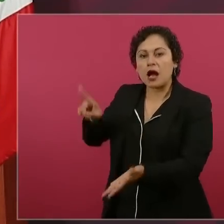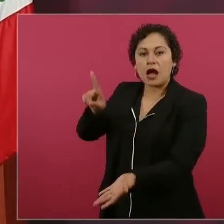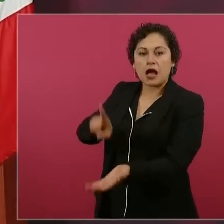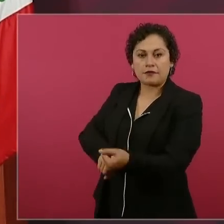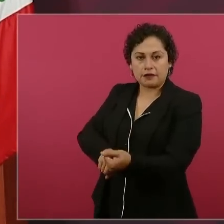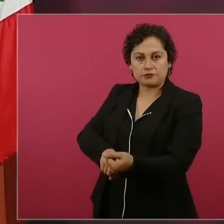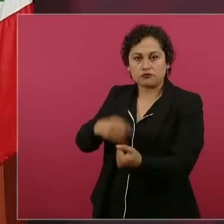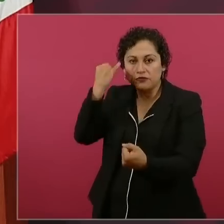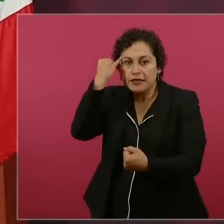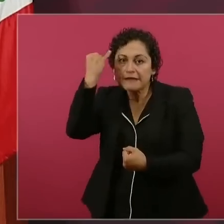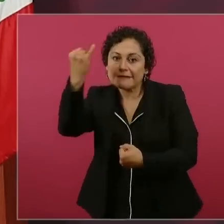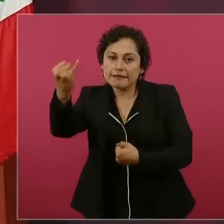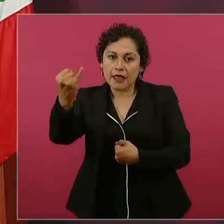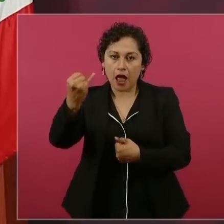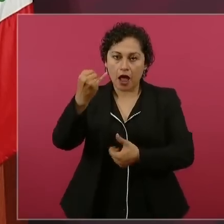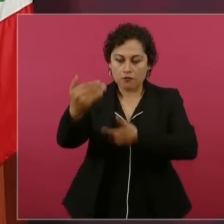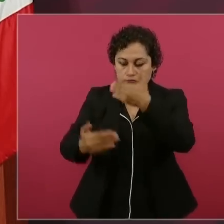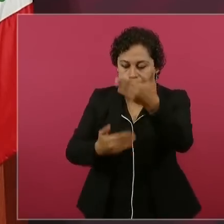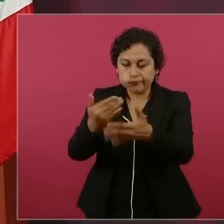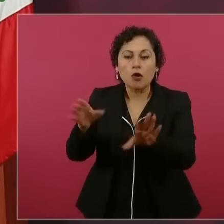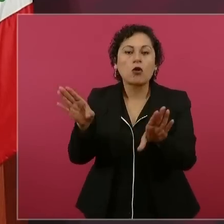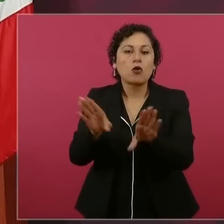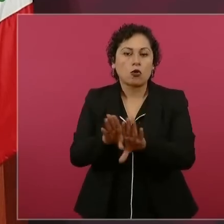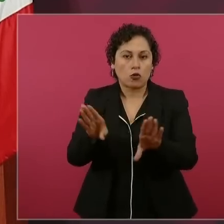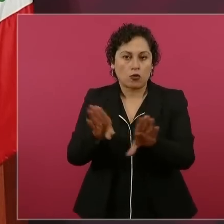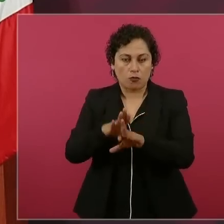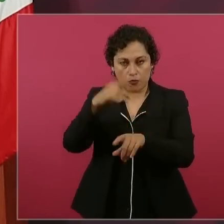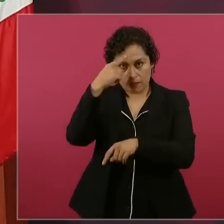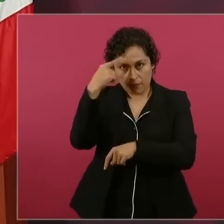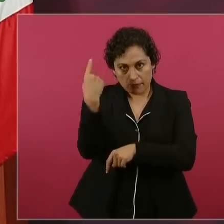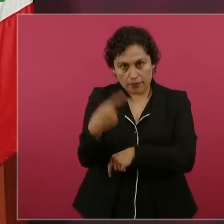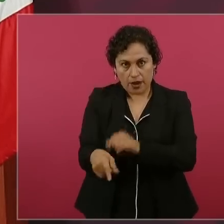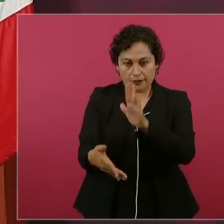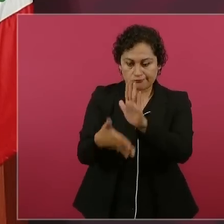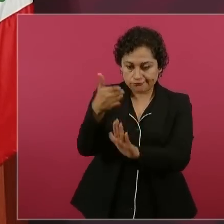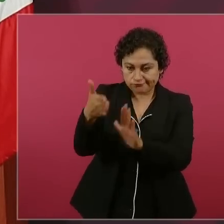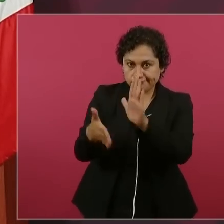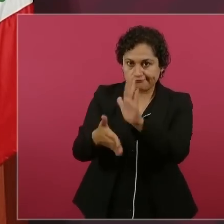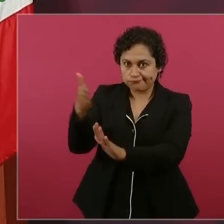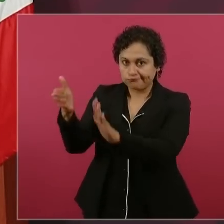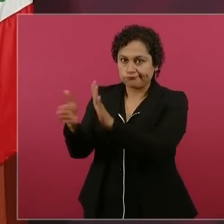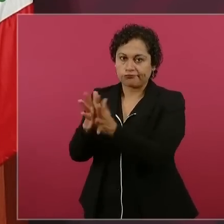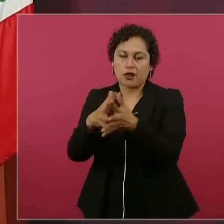para que las construcciones se lleven a cabo de manera ordenada